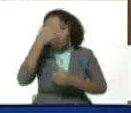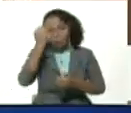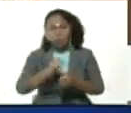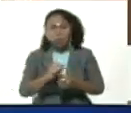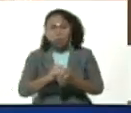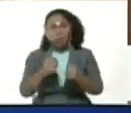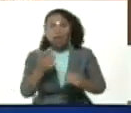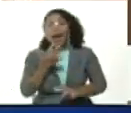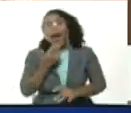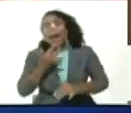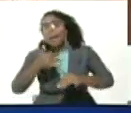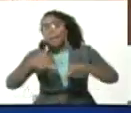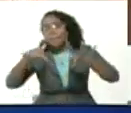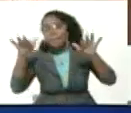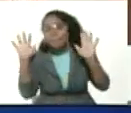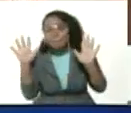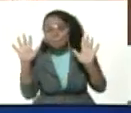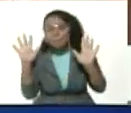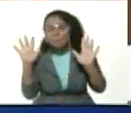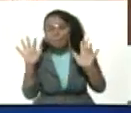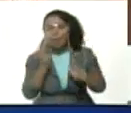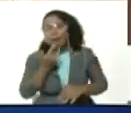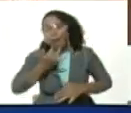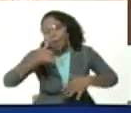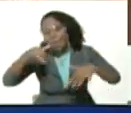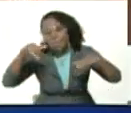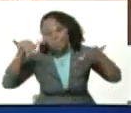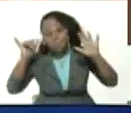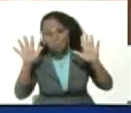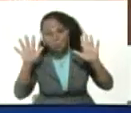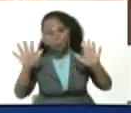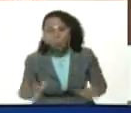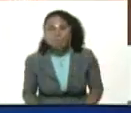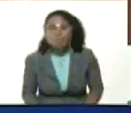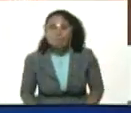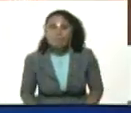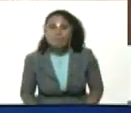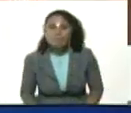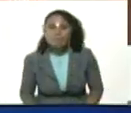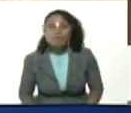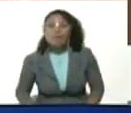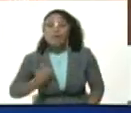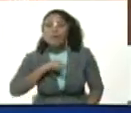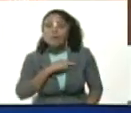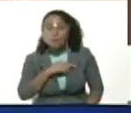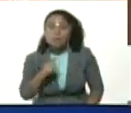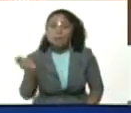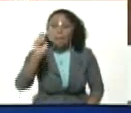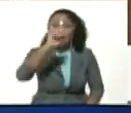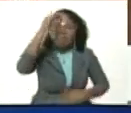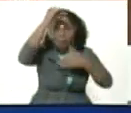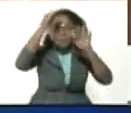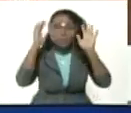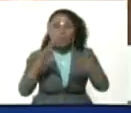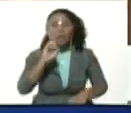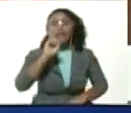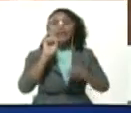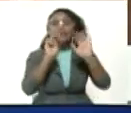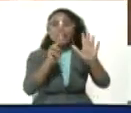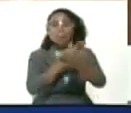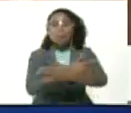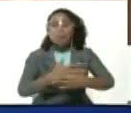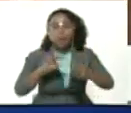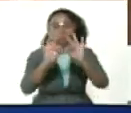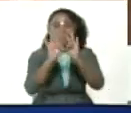Por ejemplo, for example, nosotros mensualmente atendemos 7 millones